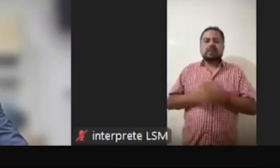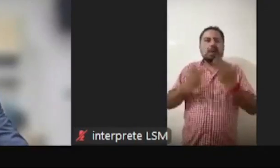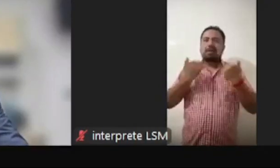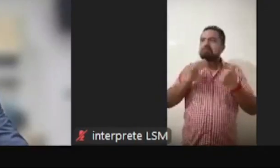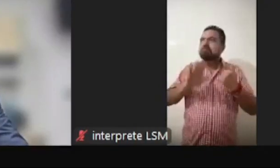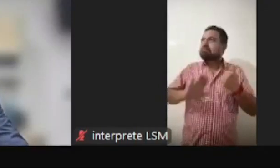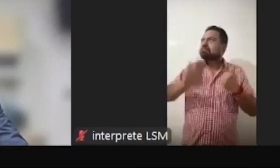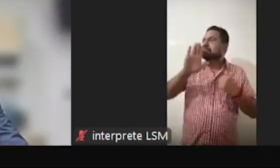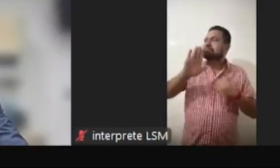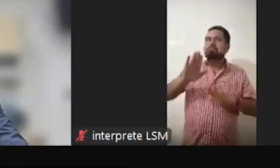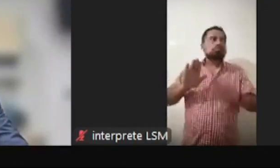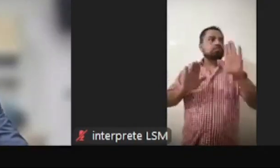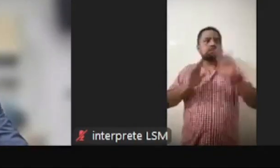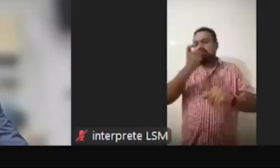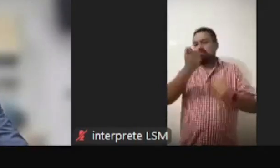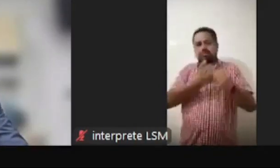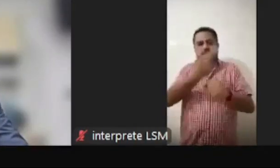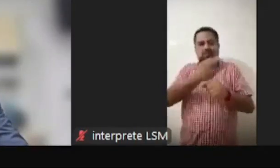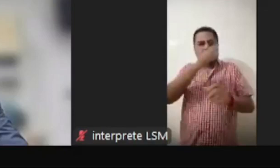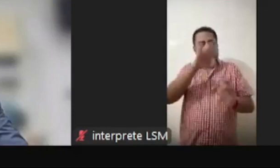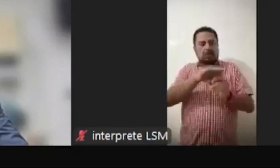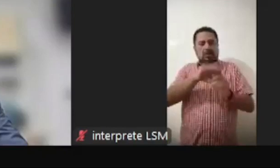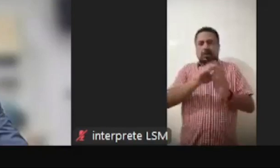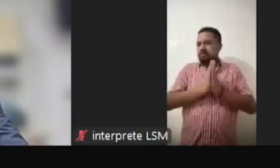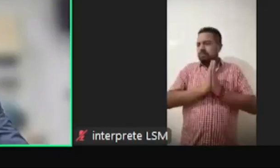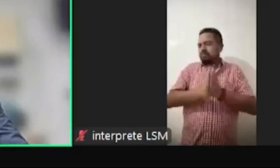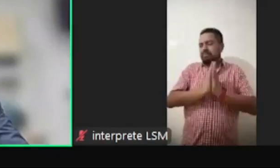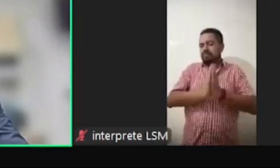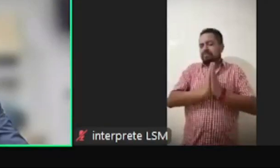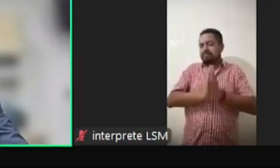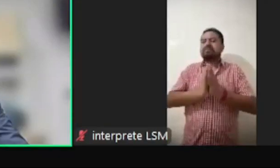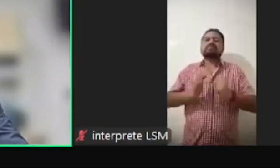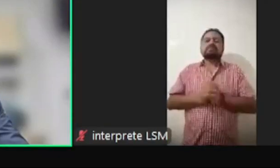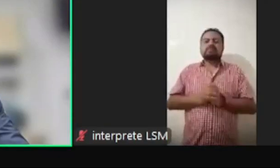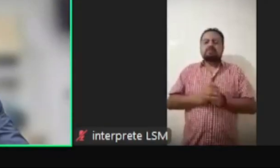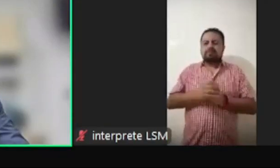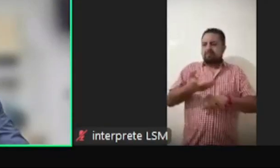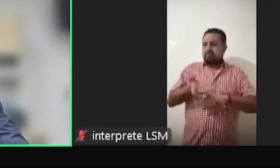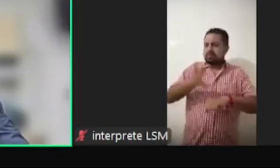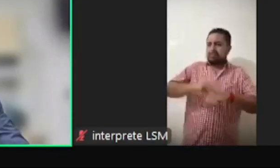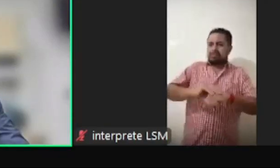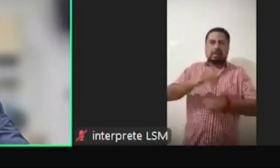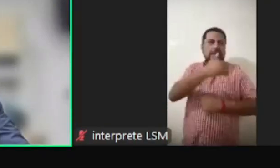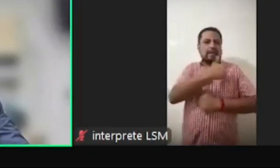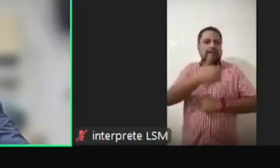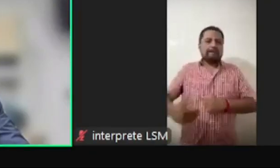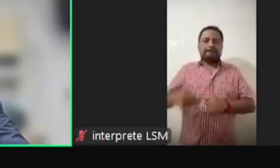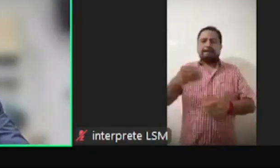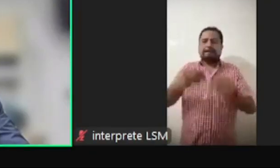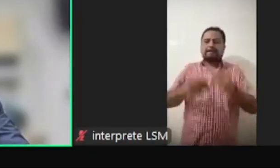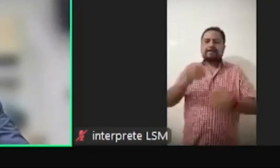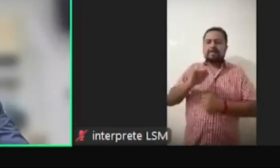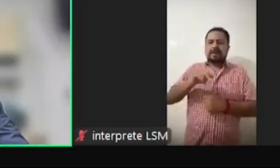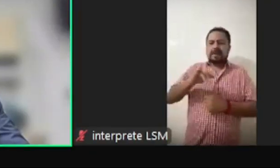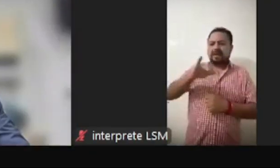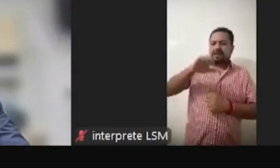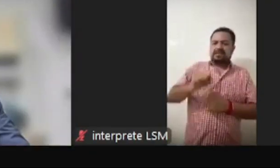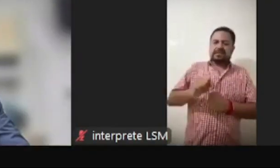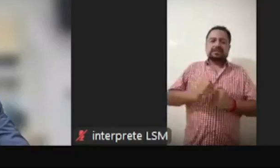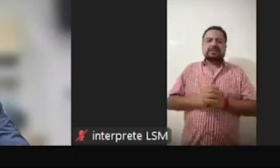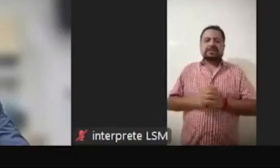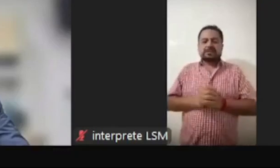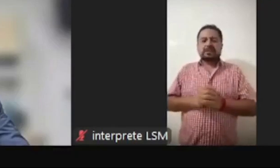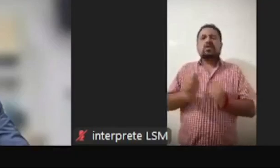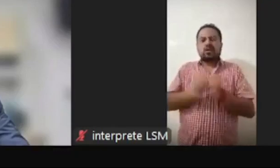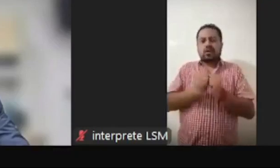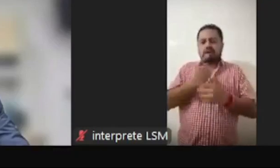comentarios al respecto, secretario, tome la votación, por favor. Con su autorización, magistrada presidenta, magistrado José Inés Betancourt Salgado. Con el